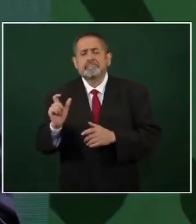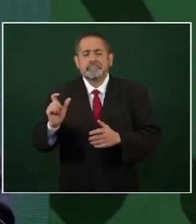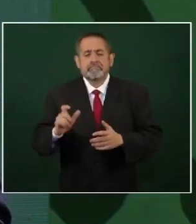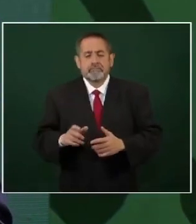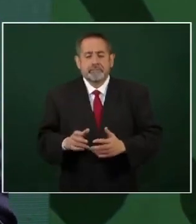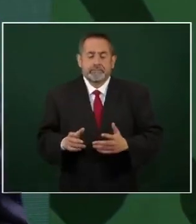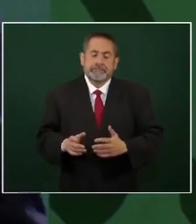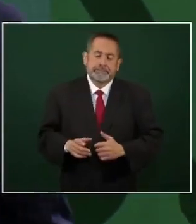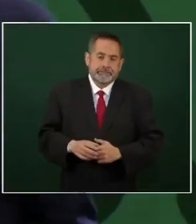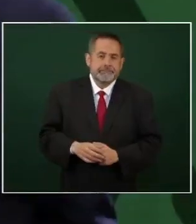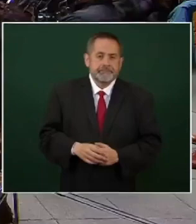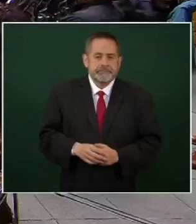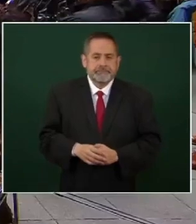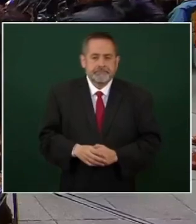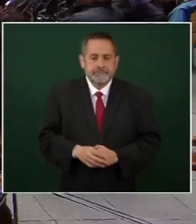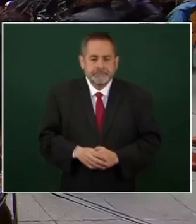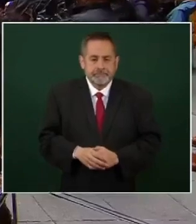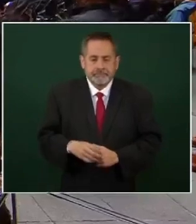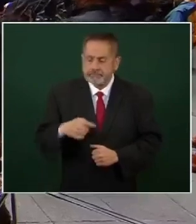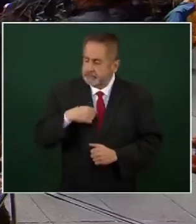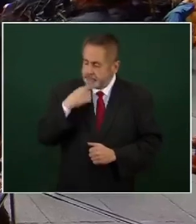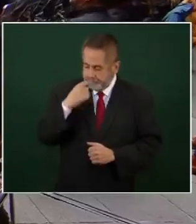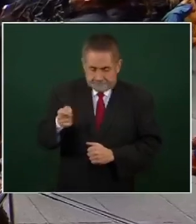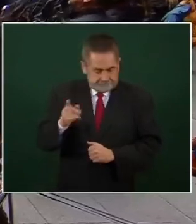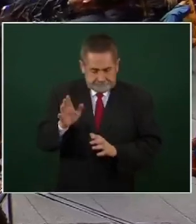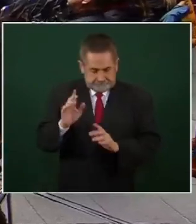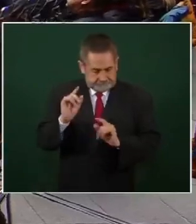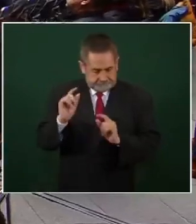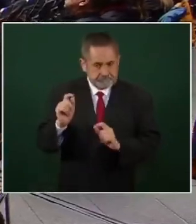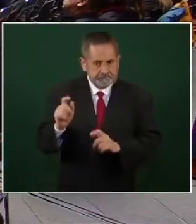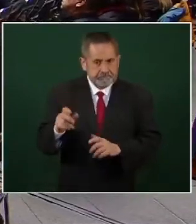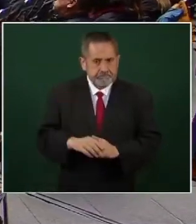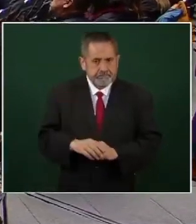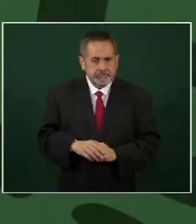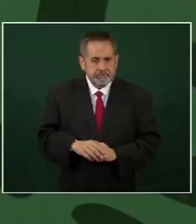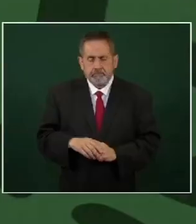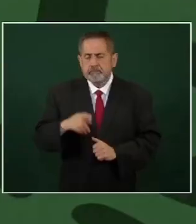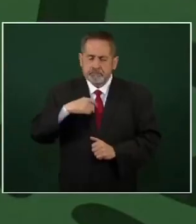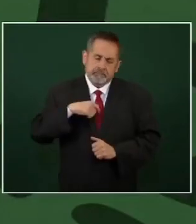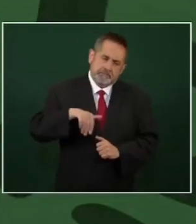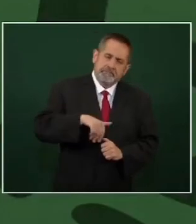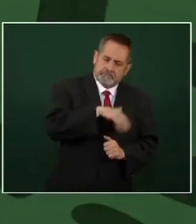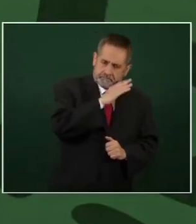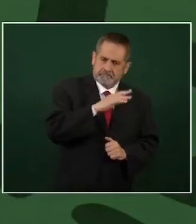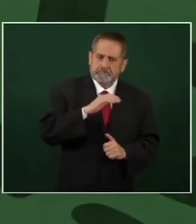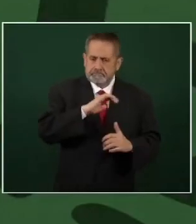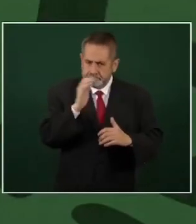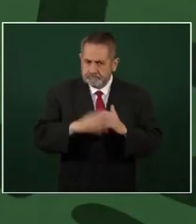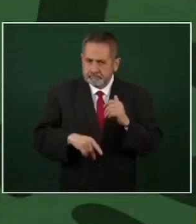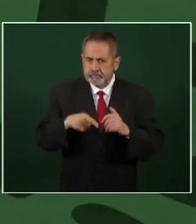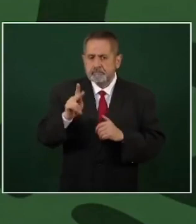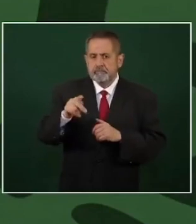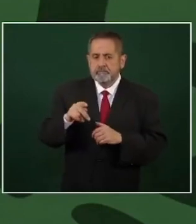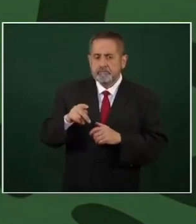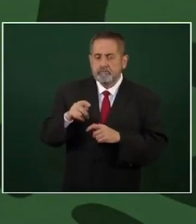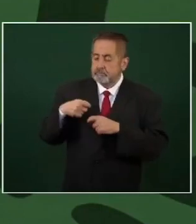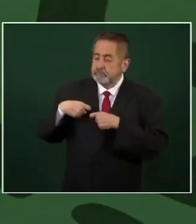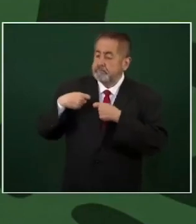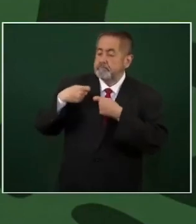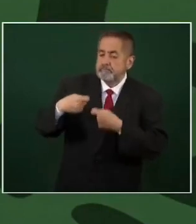Y yo les digo no. O sea, sí me voy a ir, pero los que van a